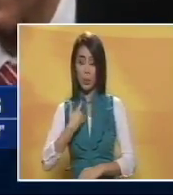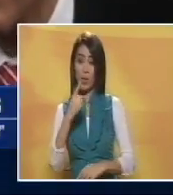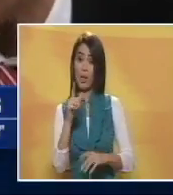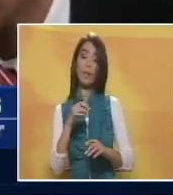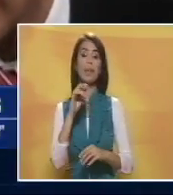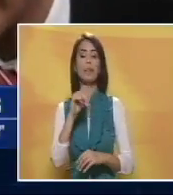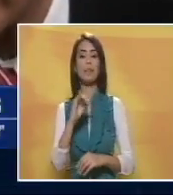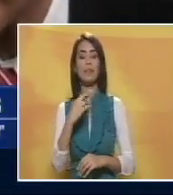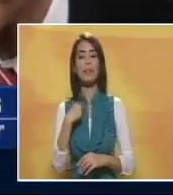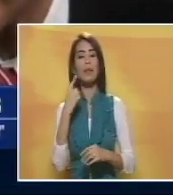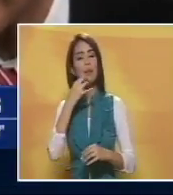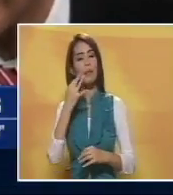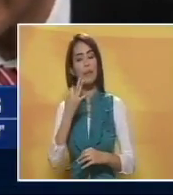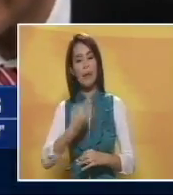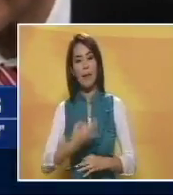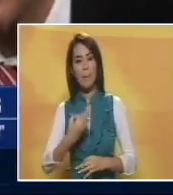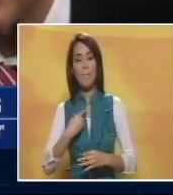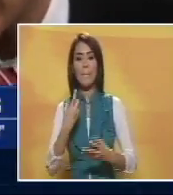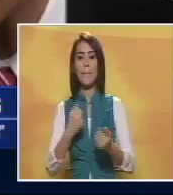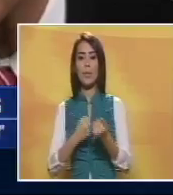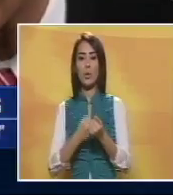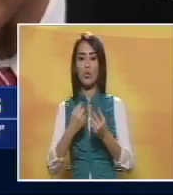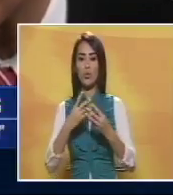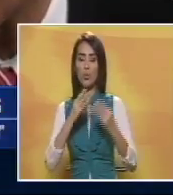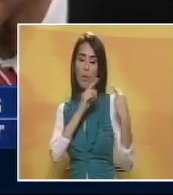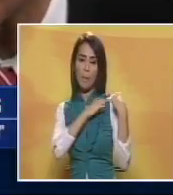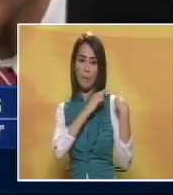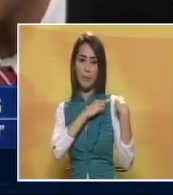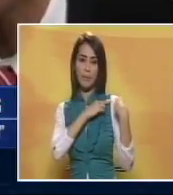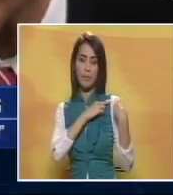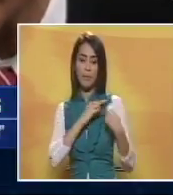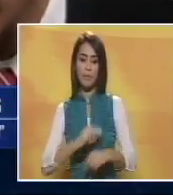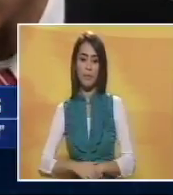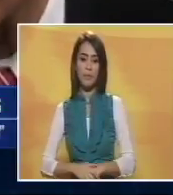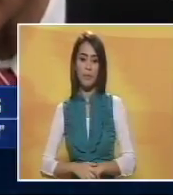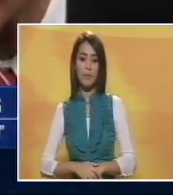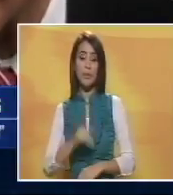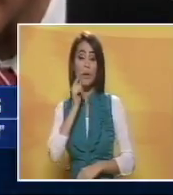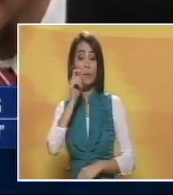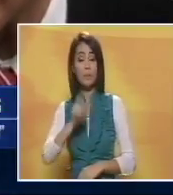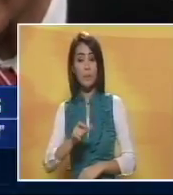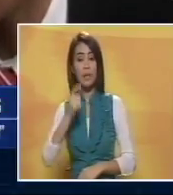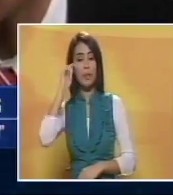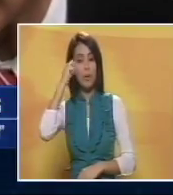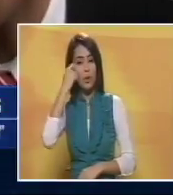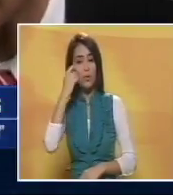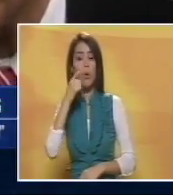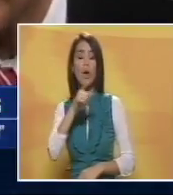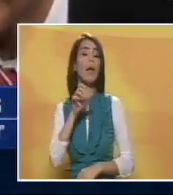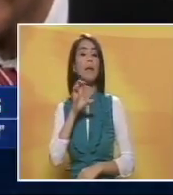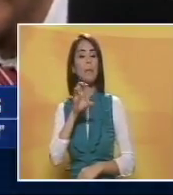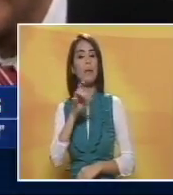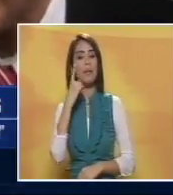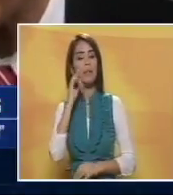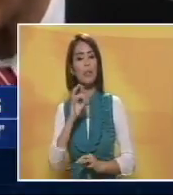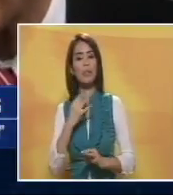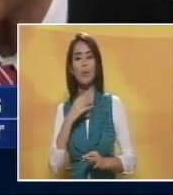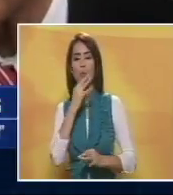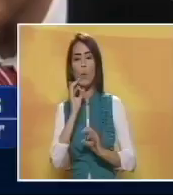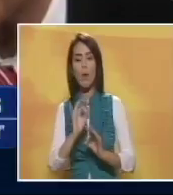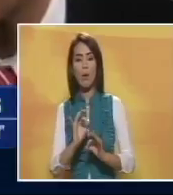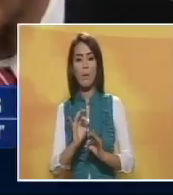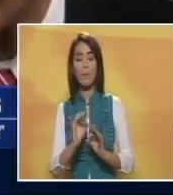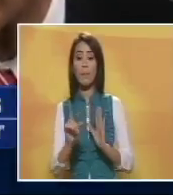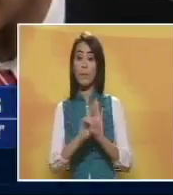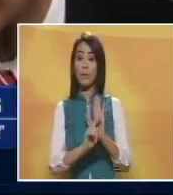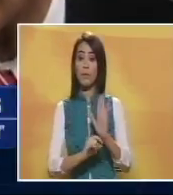Tobago continúa cumpliendo con sus obligaciones internacionales. El alto funcionario recordó a Trinidad y Tobago que es signataria de la